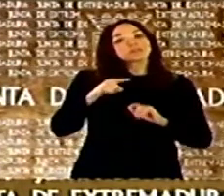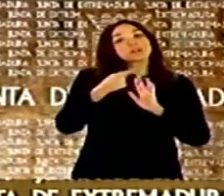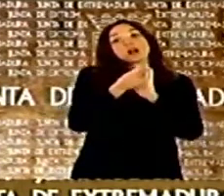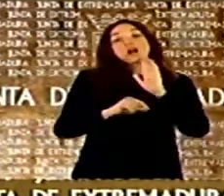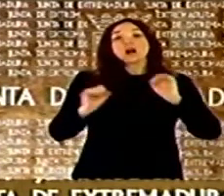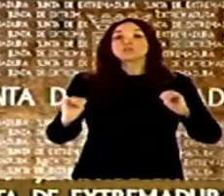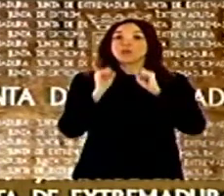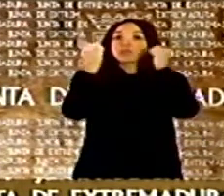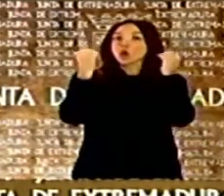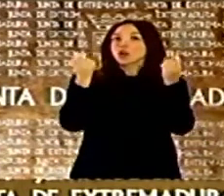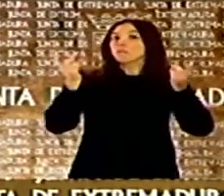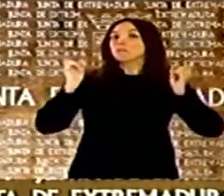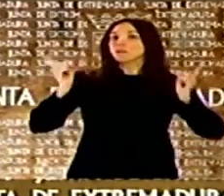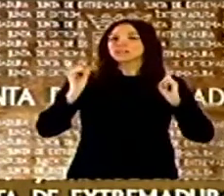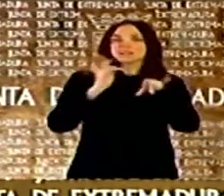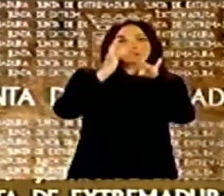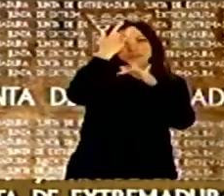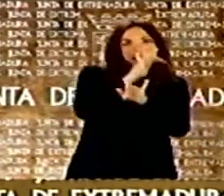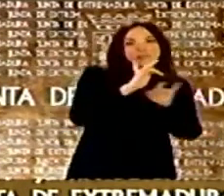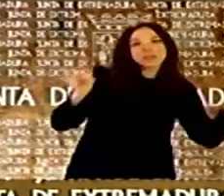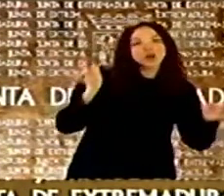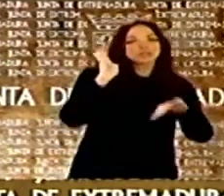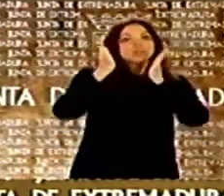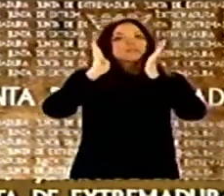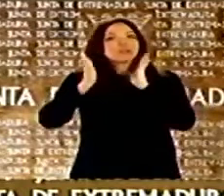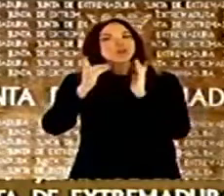de sensibilización, intervención y control.